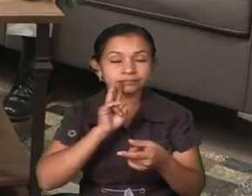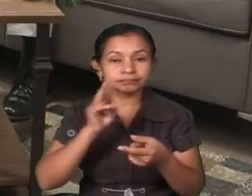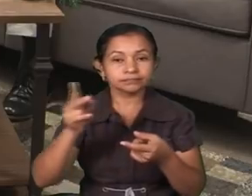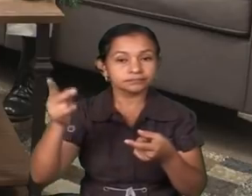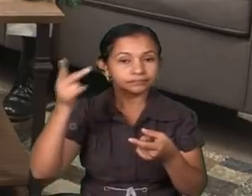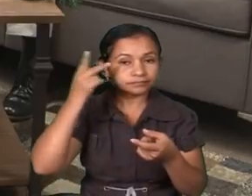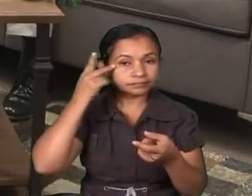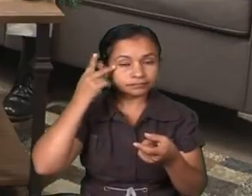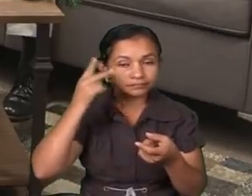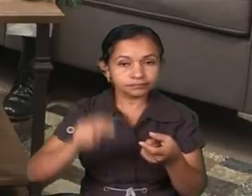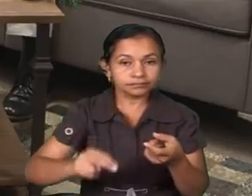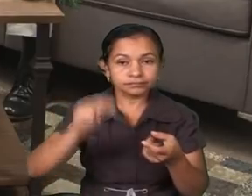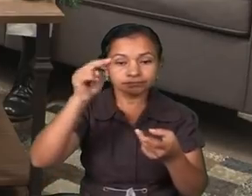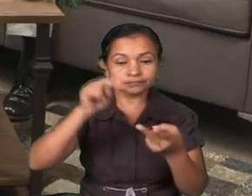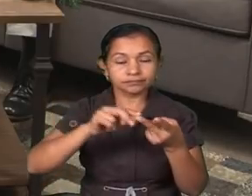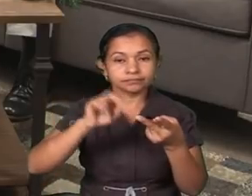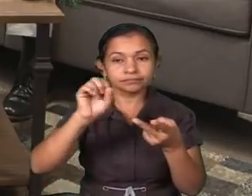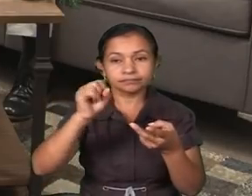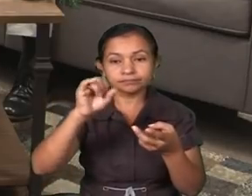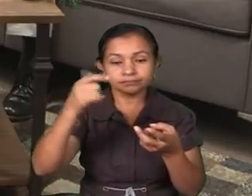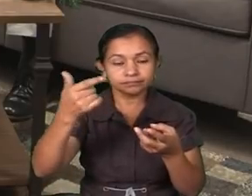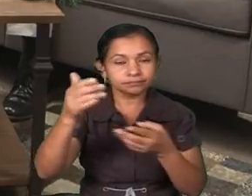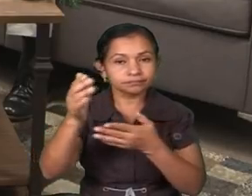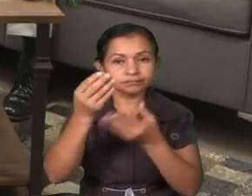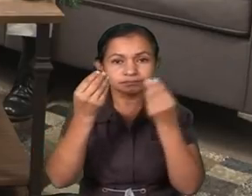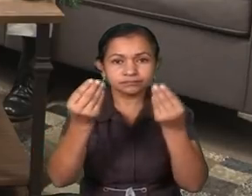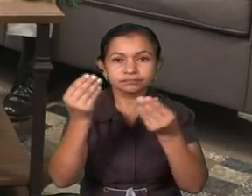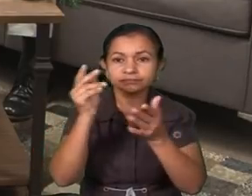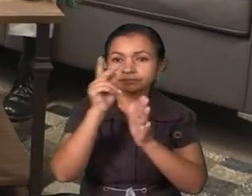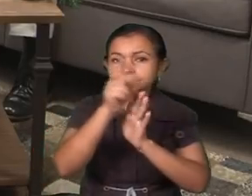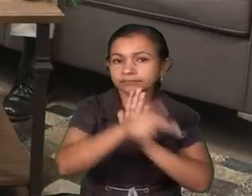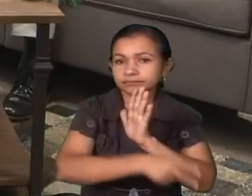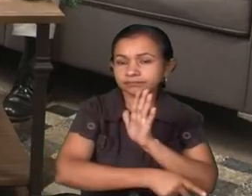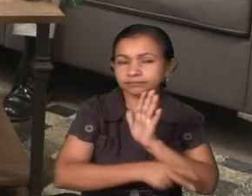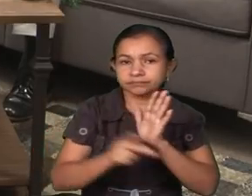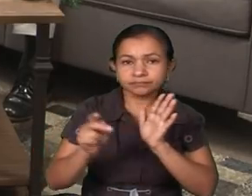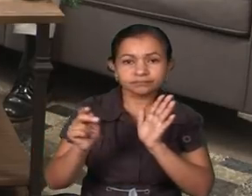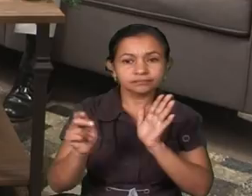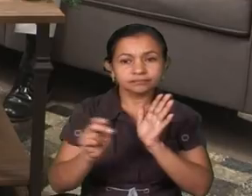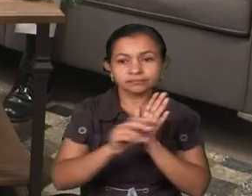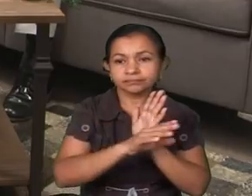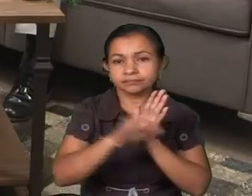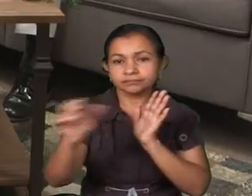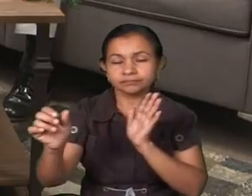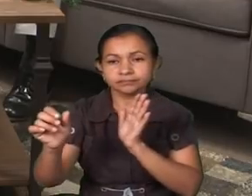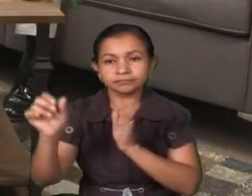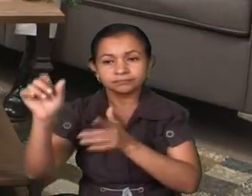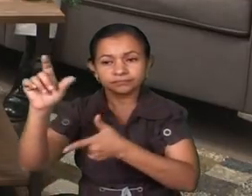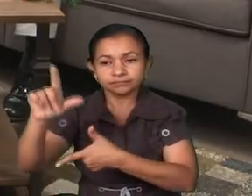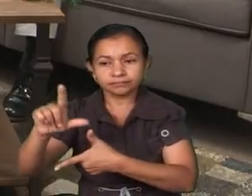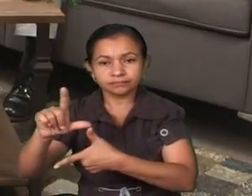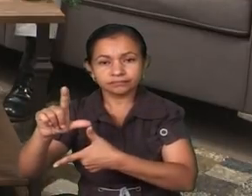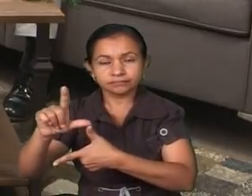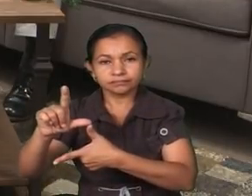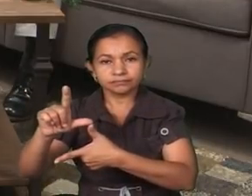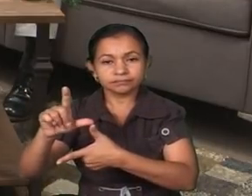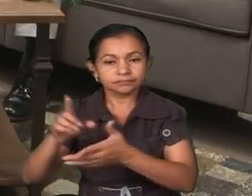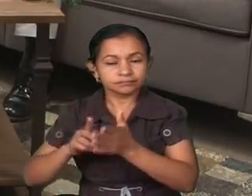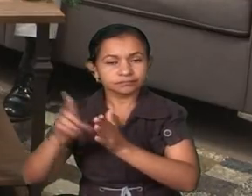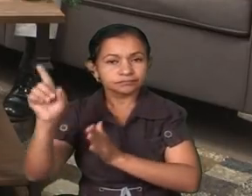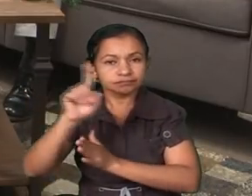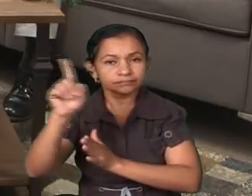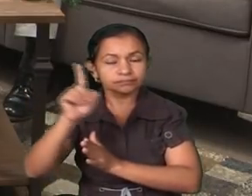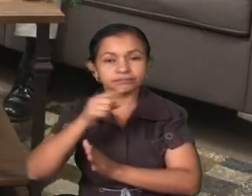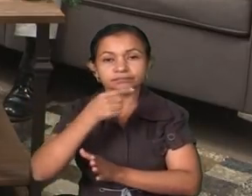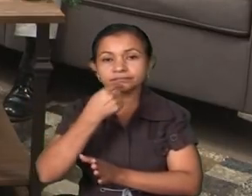del Norte, luego lo hace Singapur, lo hacen varios países más de Asia y también otros países de América Latina. Bueno, no prosperaron más, pero también